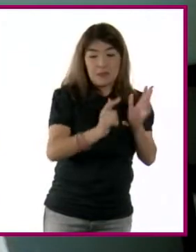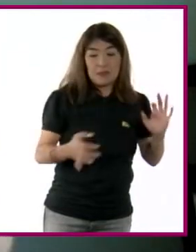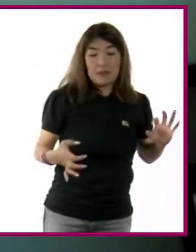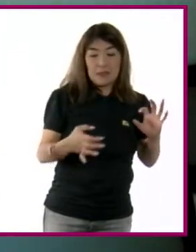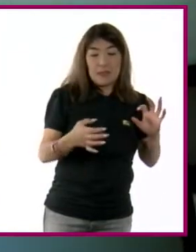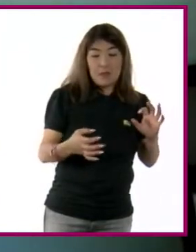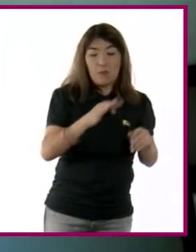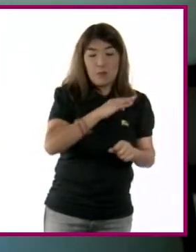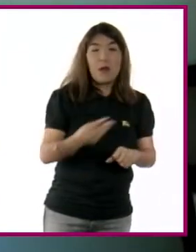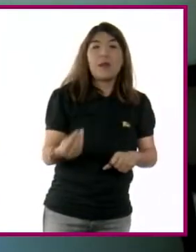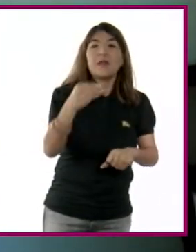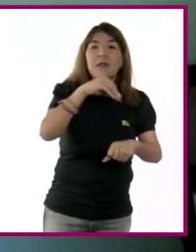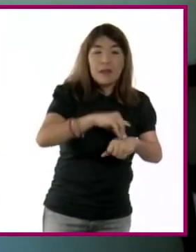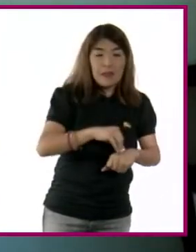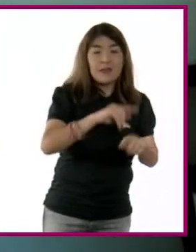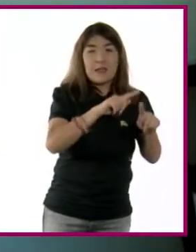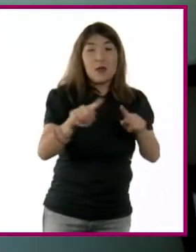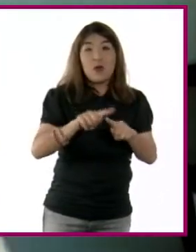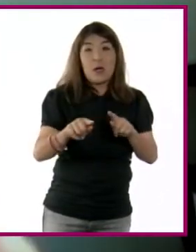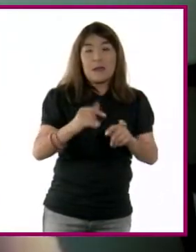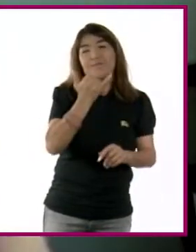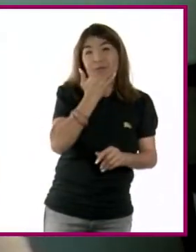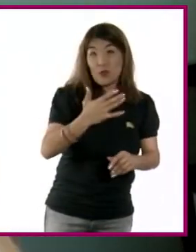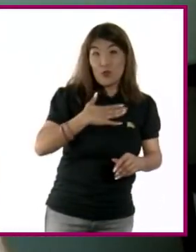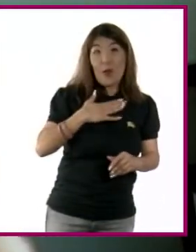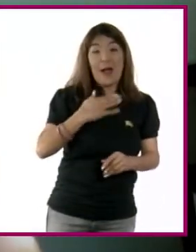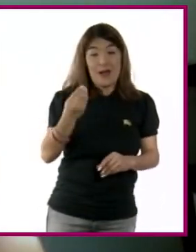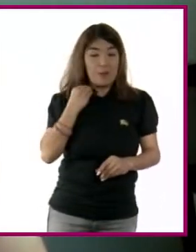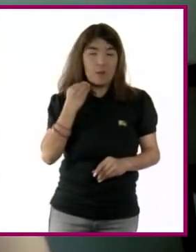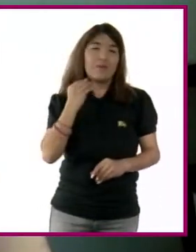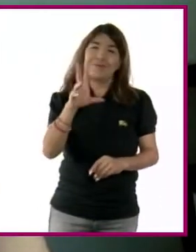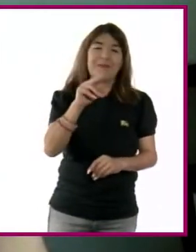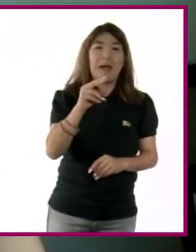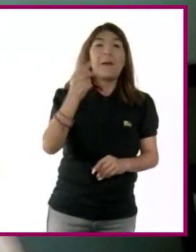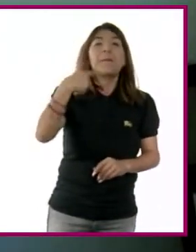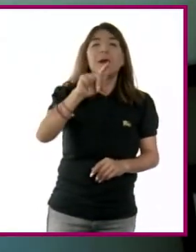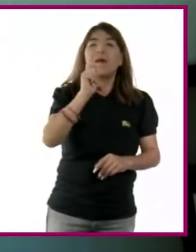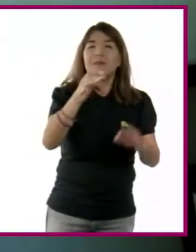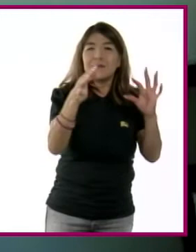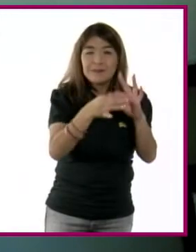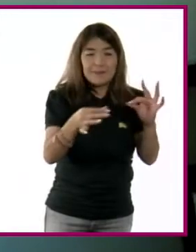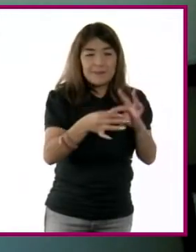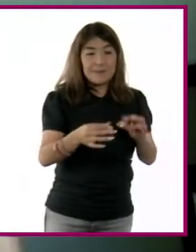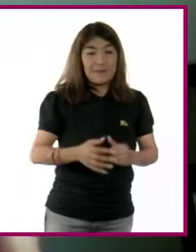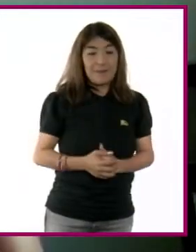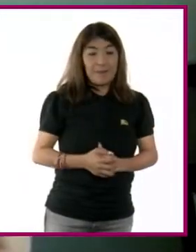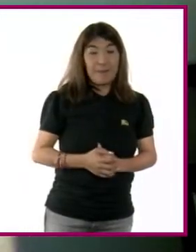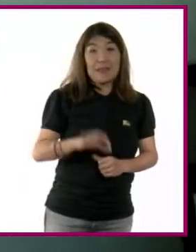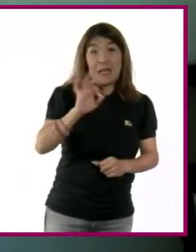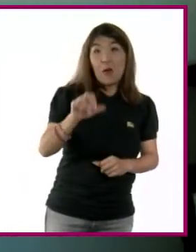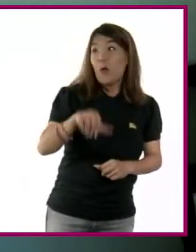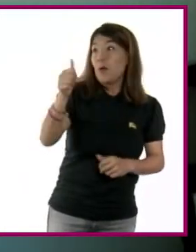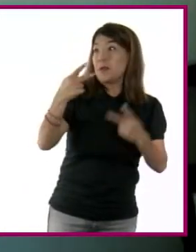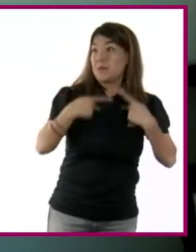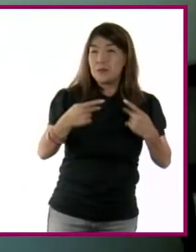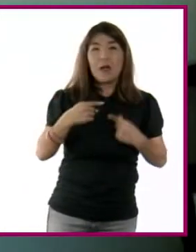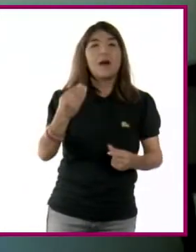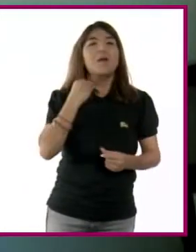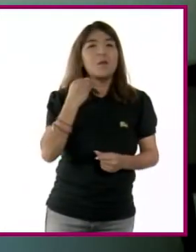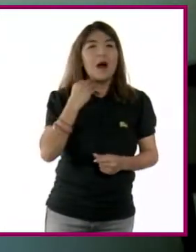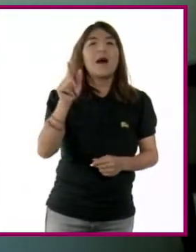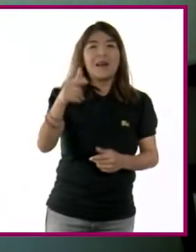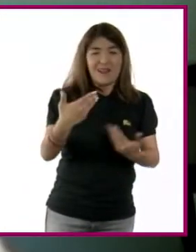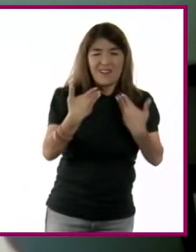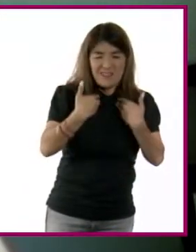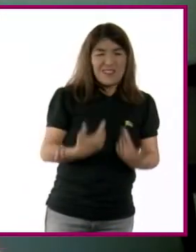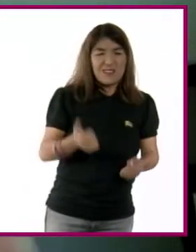Y entonces, bueno, perdón, no soy abogado, pero aquí el punto es, y a lo mejor un abogado nos podrá decir mucho más de por qué la